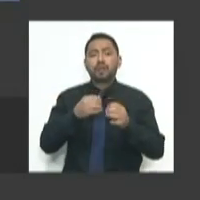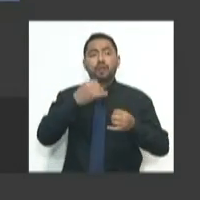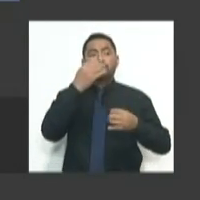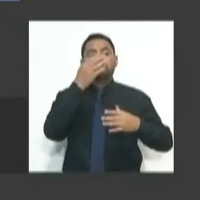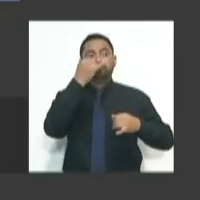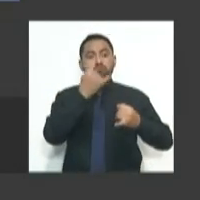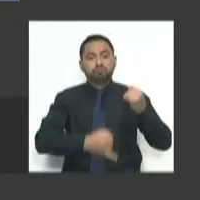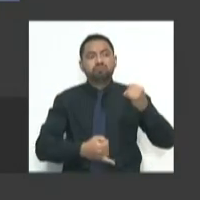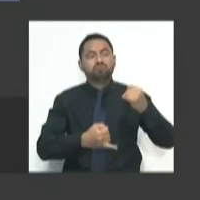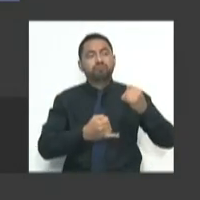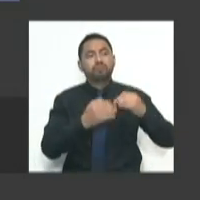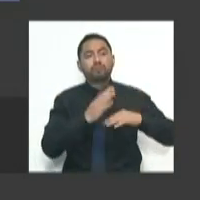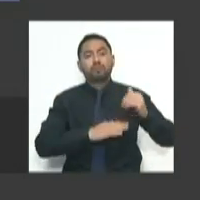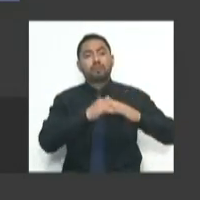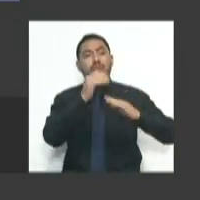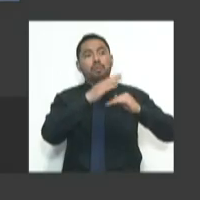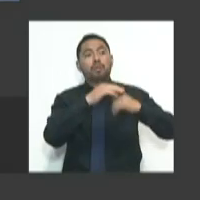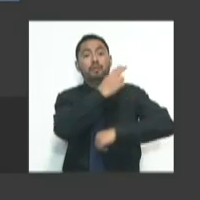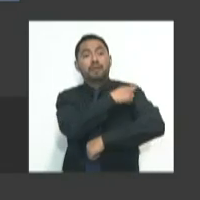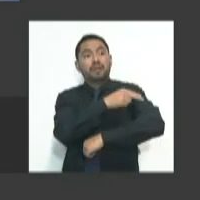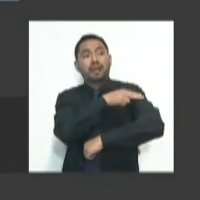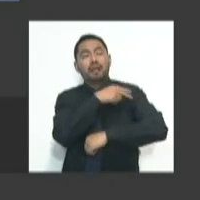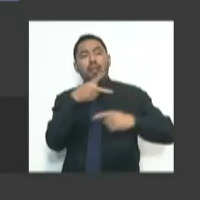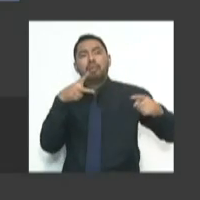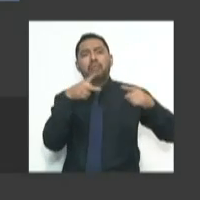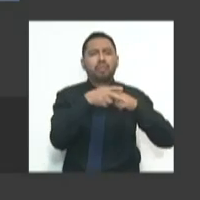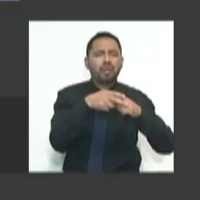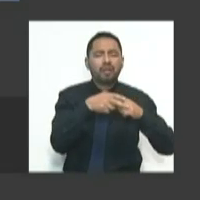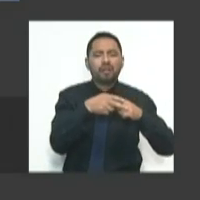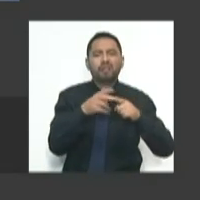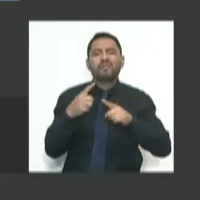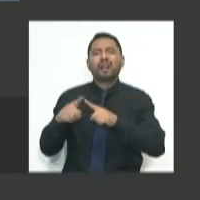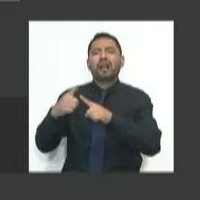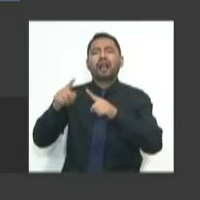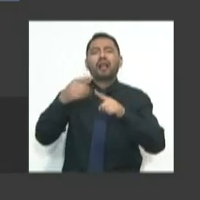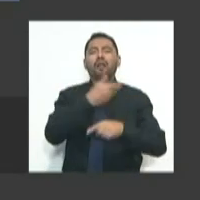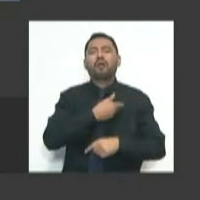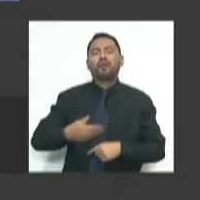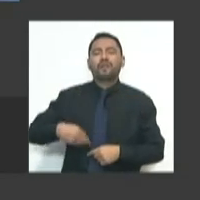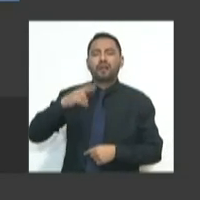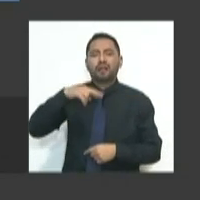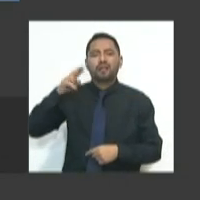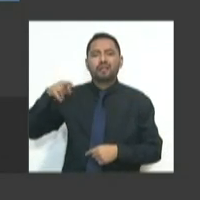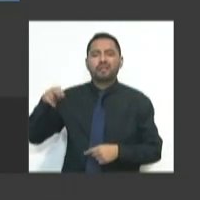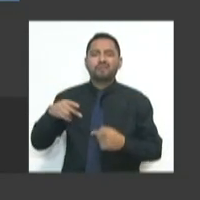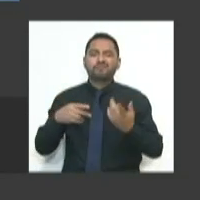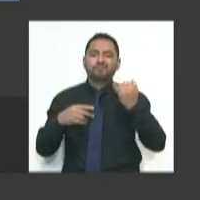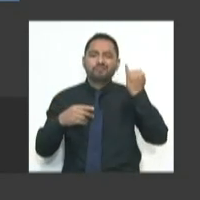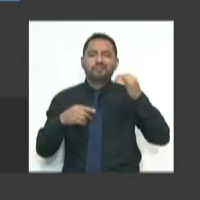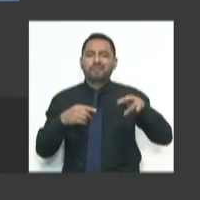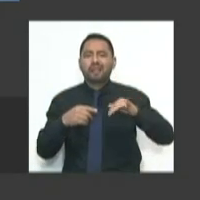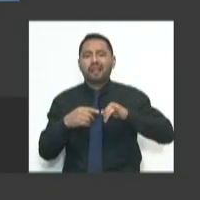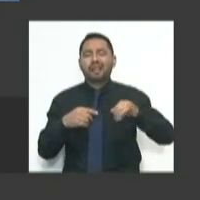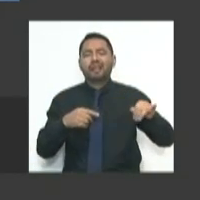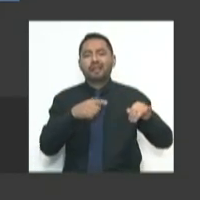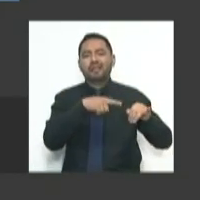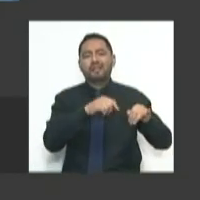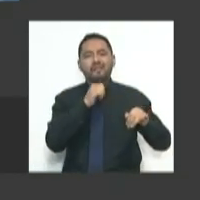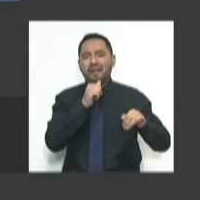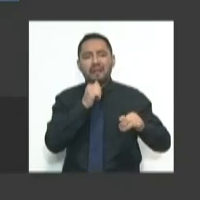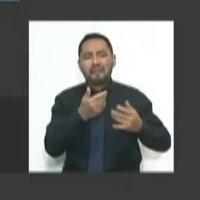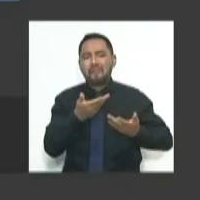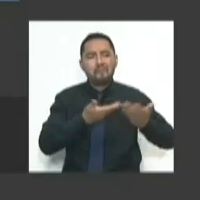votación que tiene el señor castillo tiene mucho que ver con eso hay un repudio muy comprensible de la población a lo que han